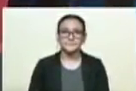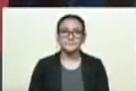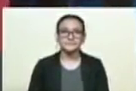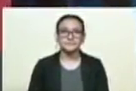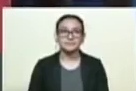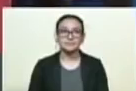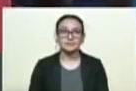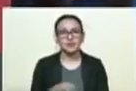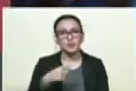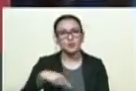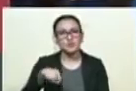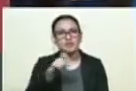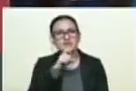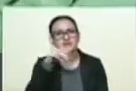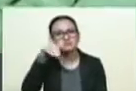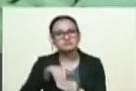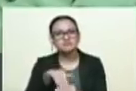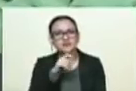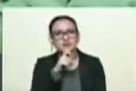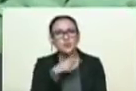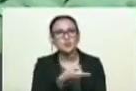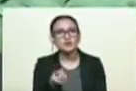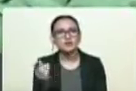¿Ustedes por quién van a votar?